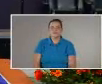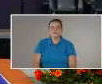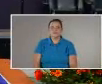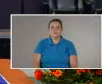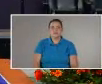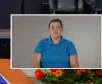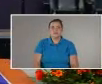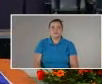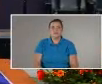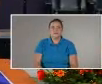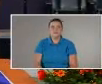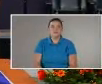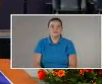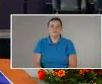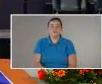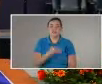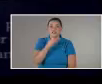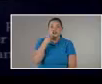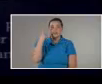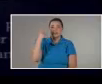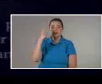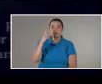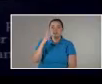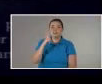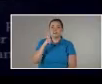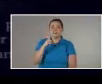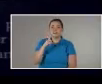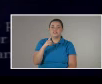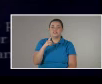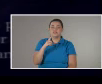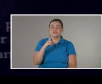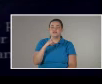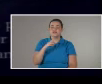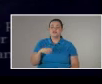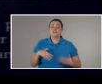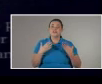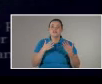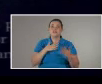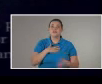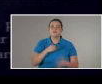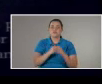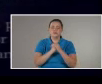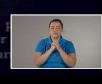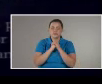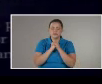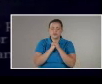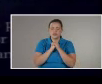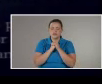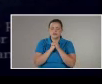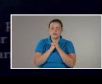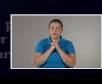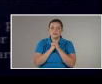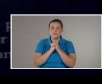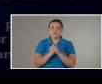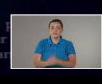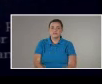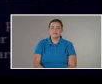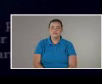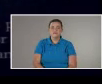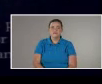Solo leo, hermano. A Dios dirijo mis ruegos para que me escuche. Si mis hermanos de alabanza pueden subir, les voy a agradecer.